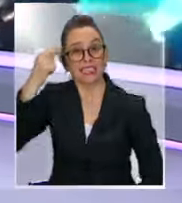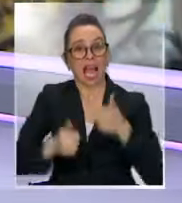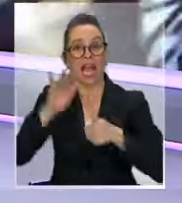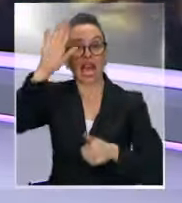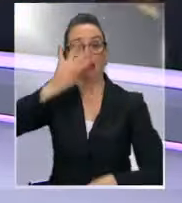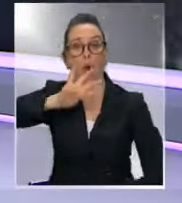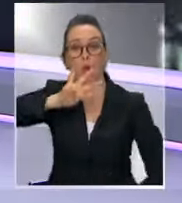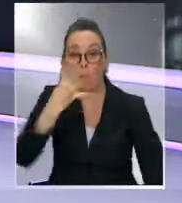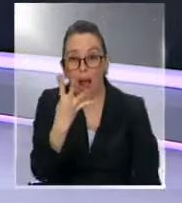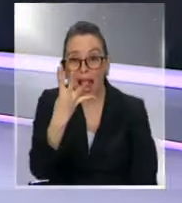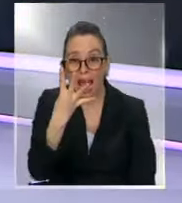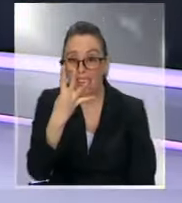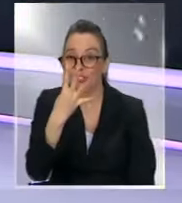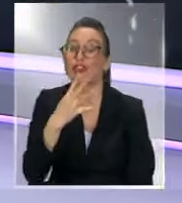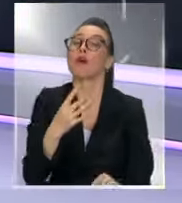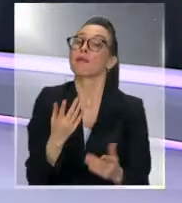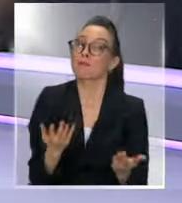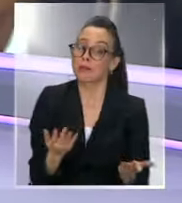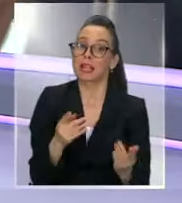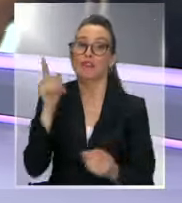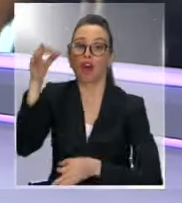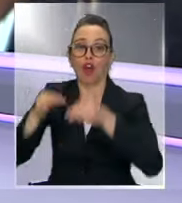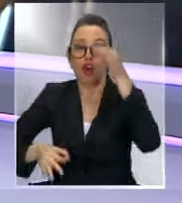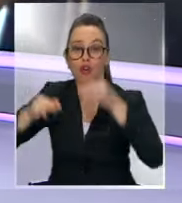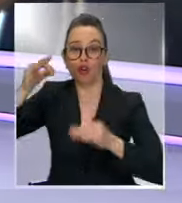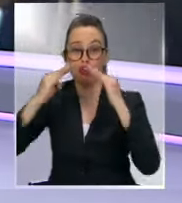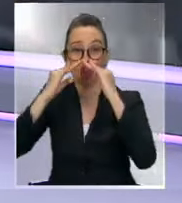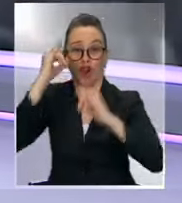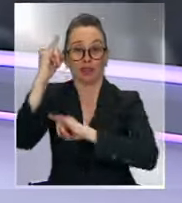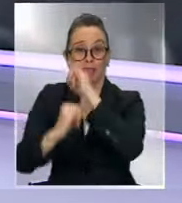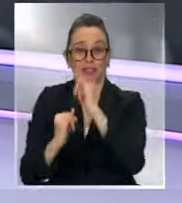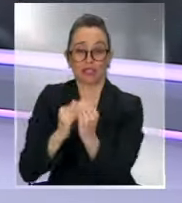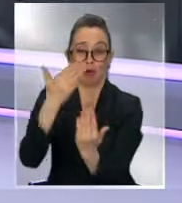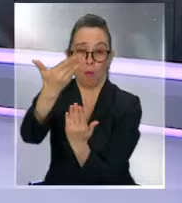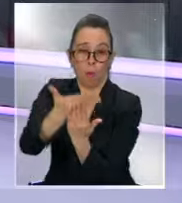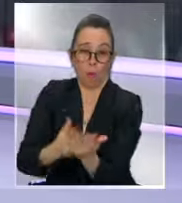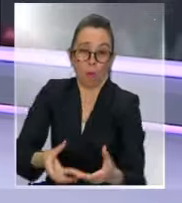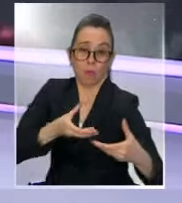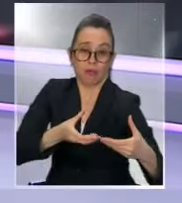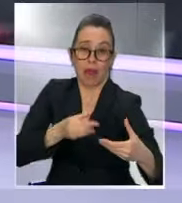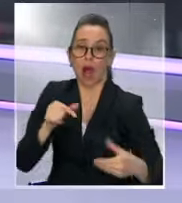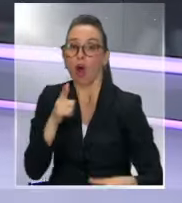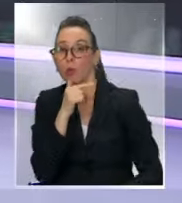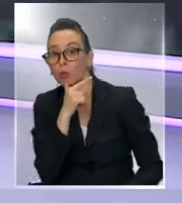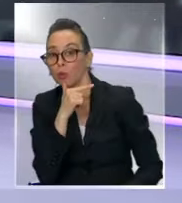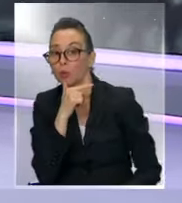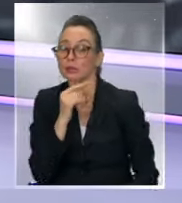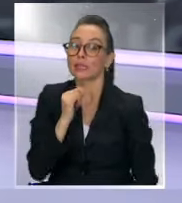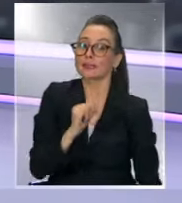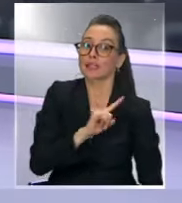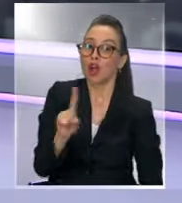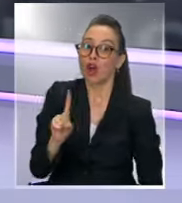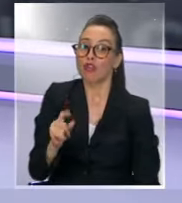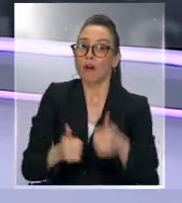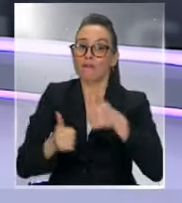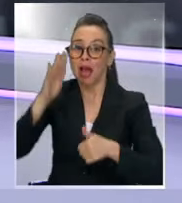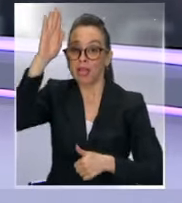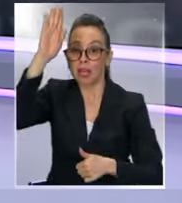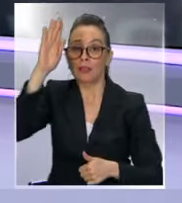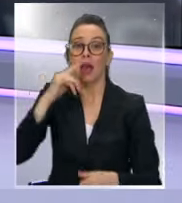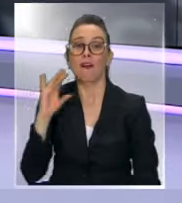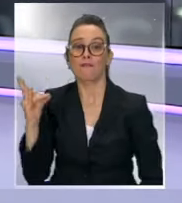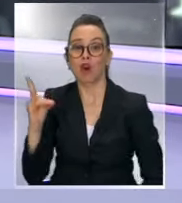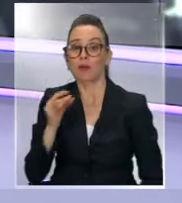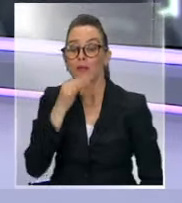pero este contundente veredicto de la Corte Internacional de Justicia no hizo más que ponerlo en tela de juicio tras lo que denominan en